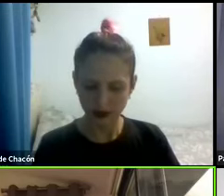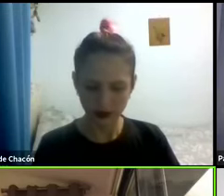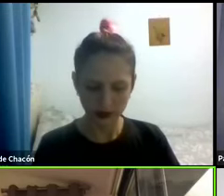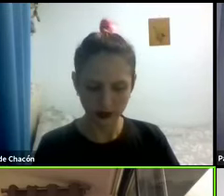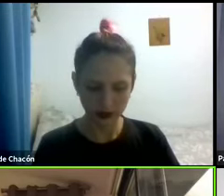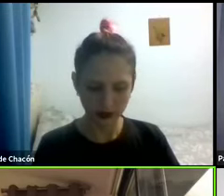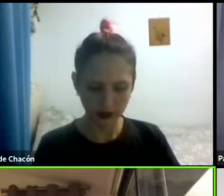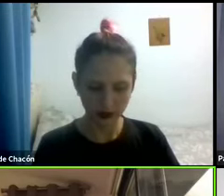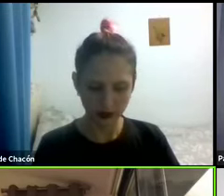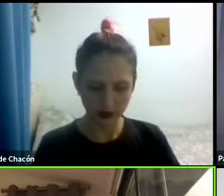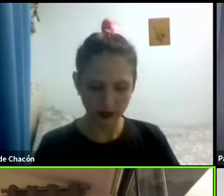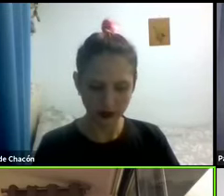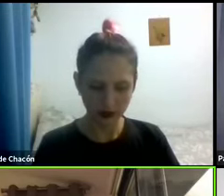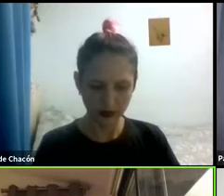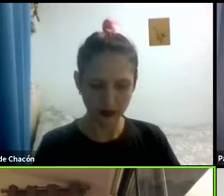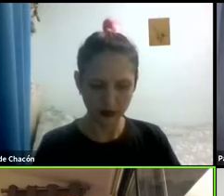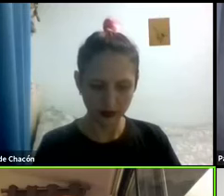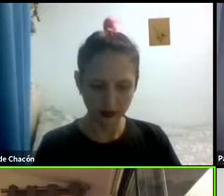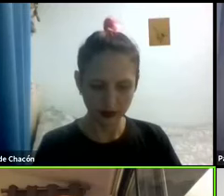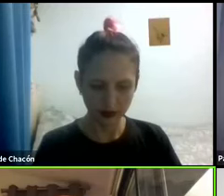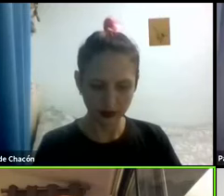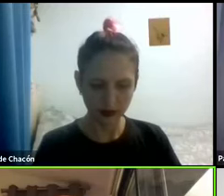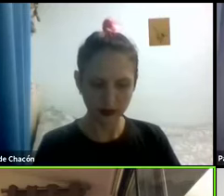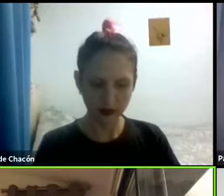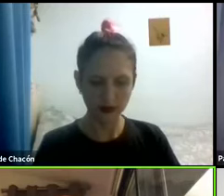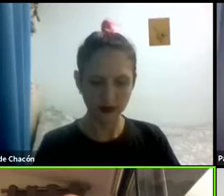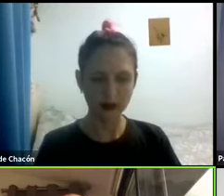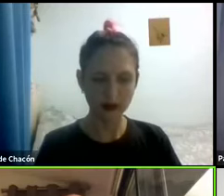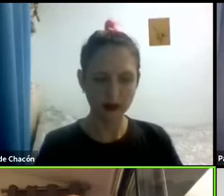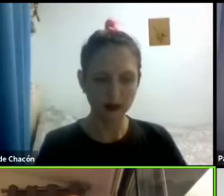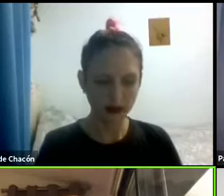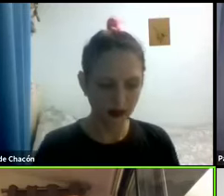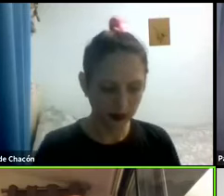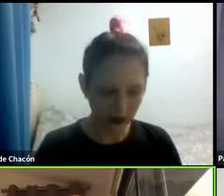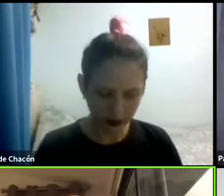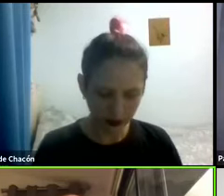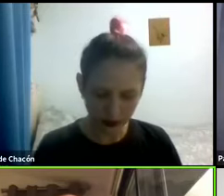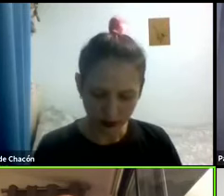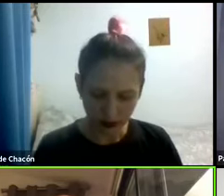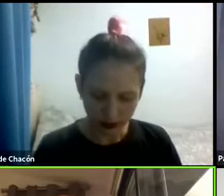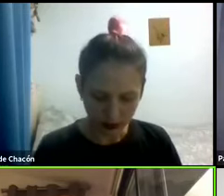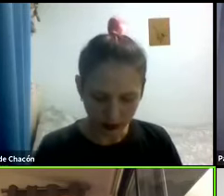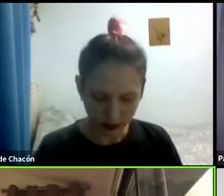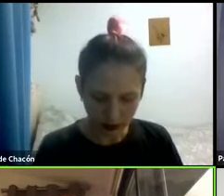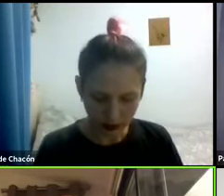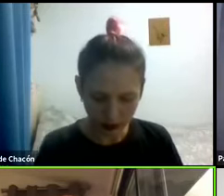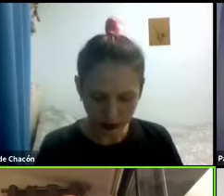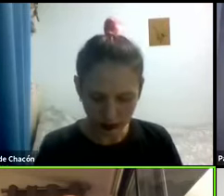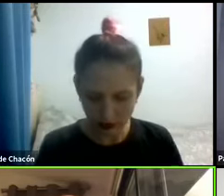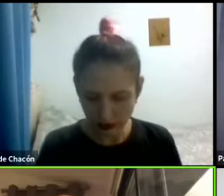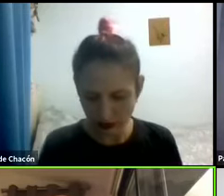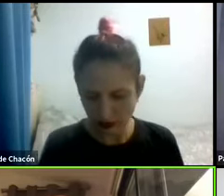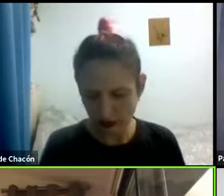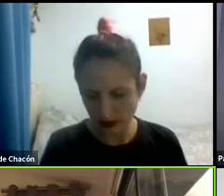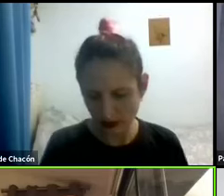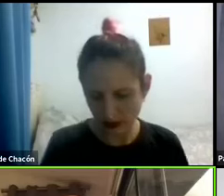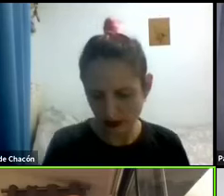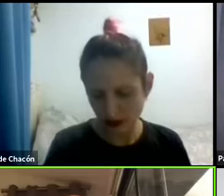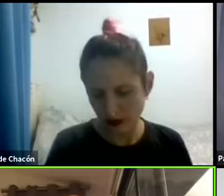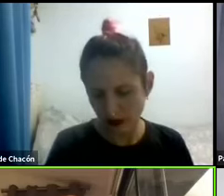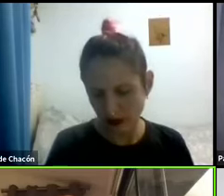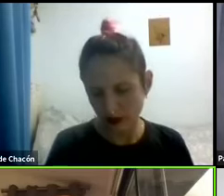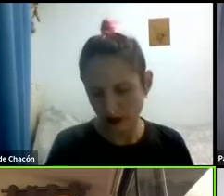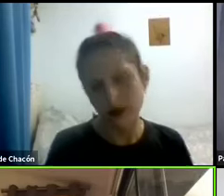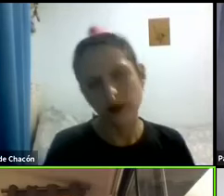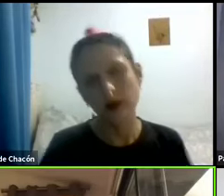complementarlo con un desarraigo psicológico profundo emocional porque ella en ciertos